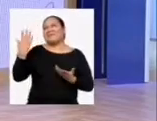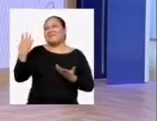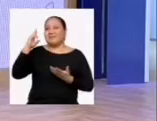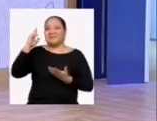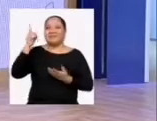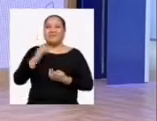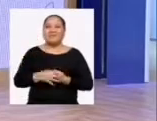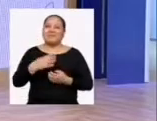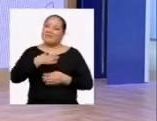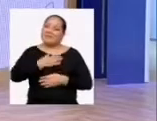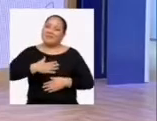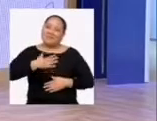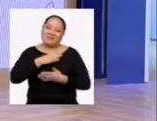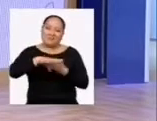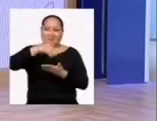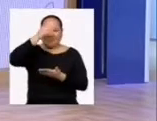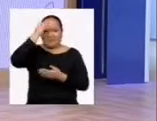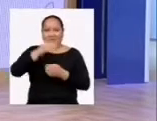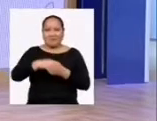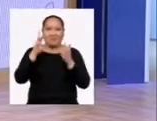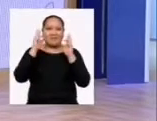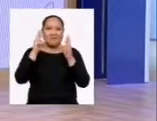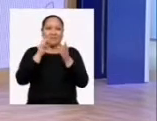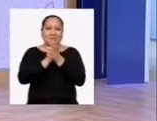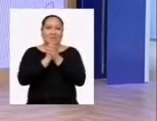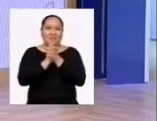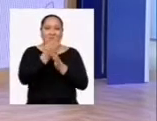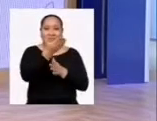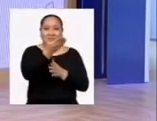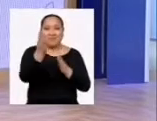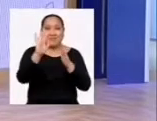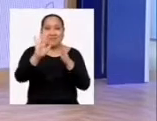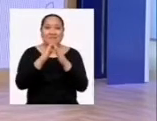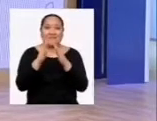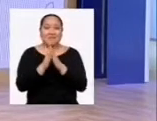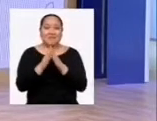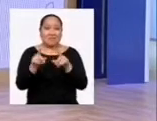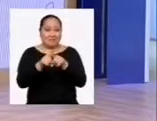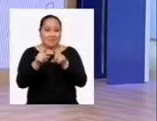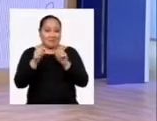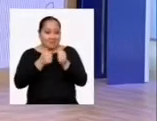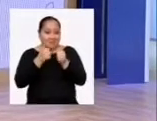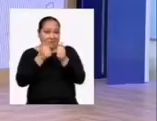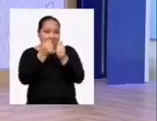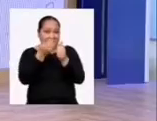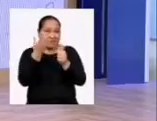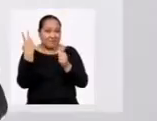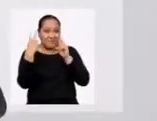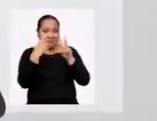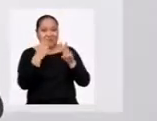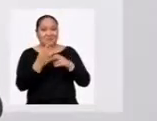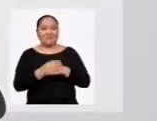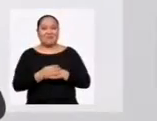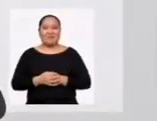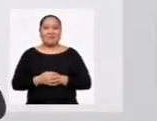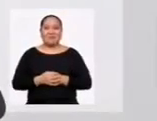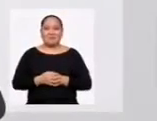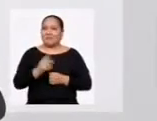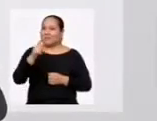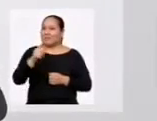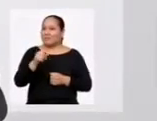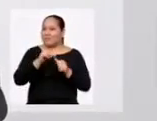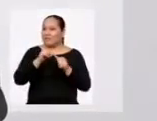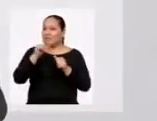profesora, disfruto aprender. Espero que mis amigas y amigos en casa nos estén siguiendo el ritmo nomás. ¿Y si haces